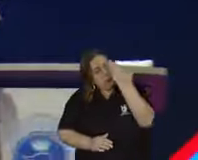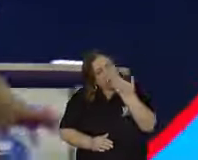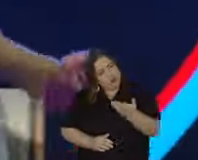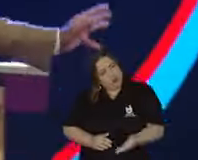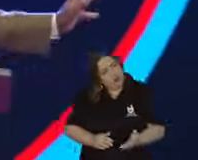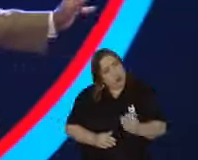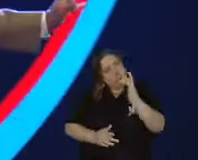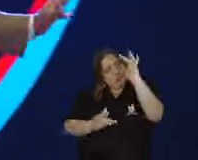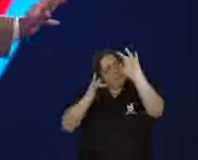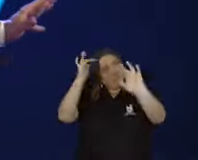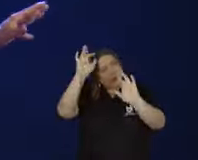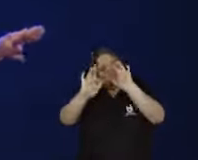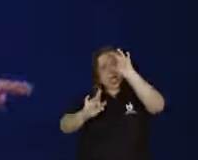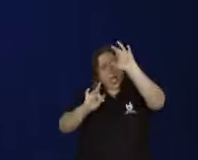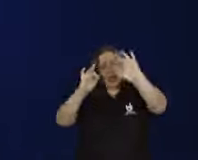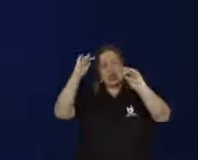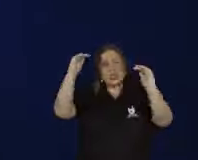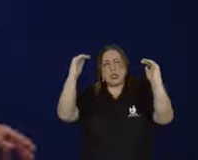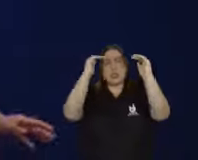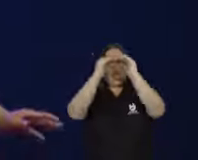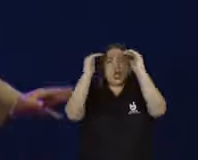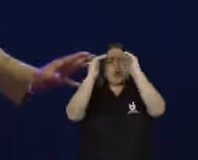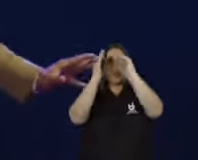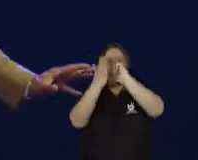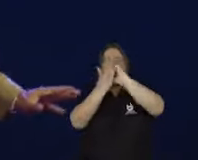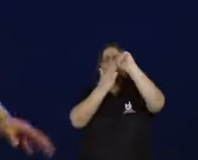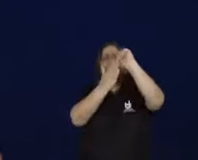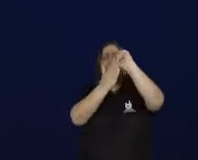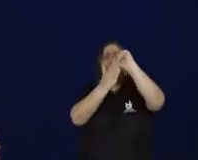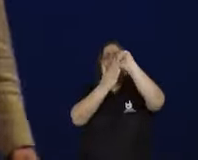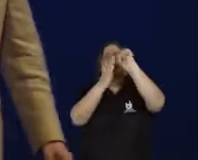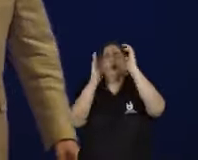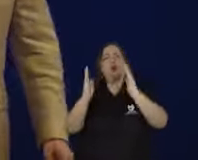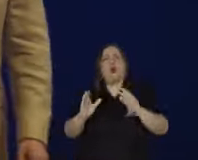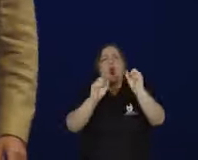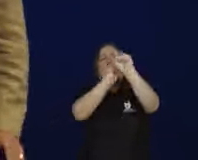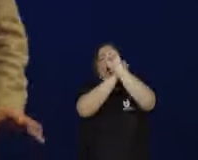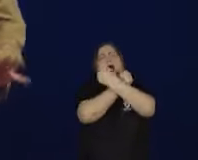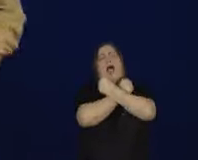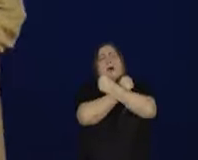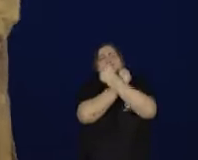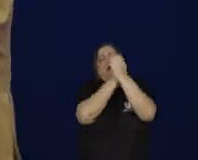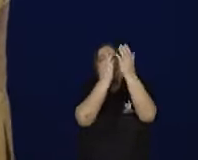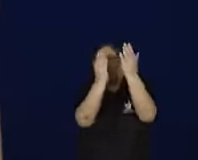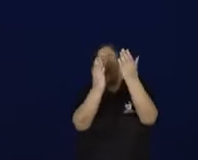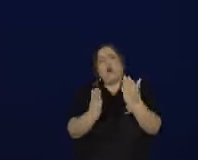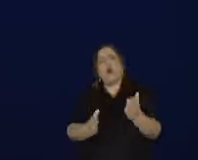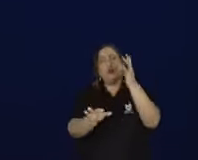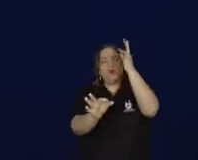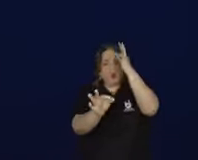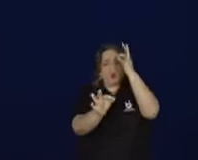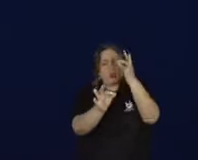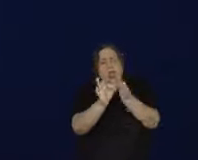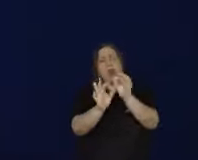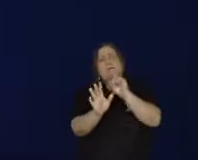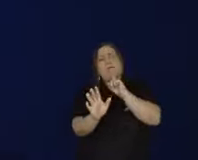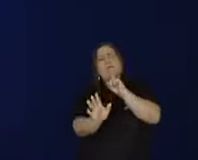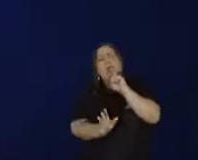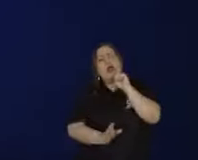misericordia, justo, santo, amoroso, fiel,